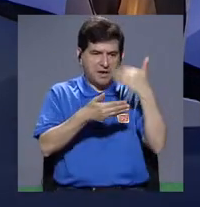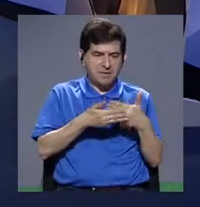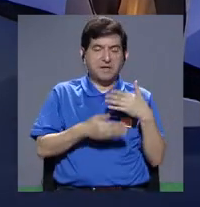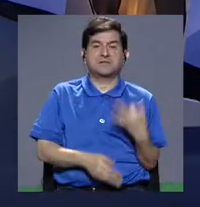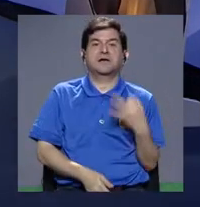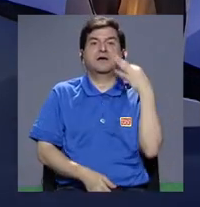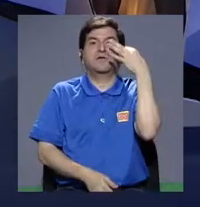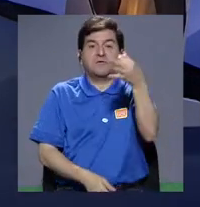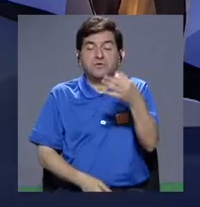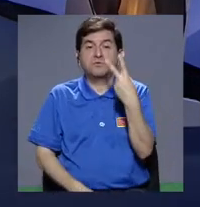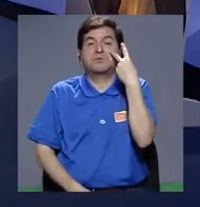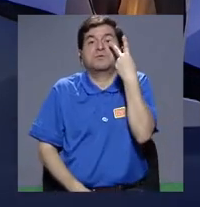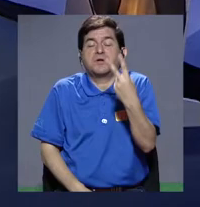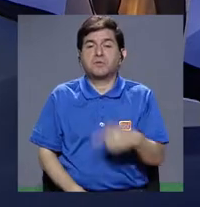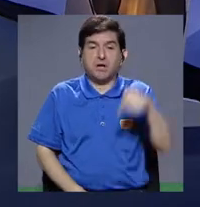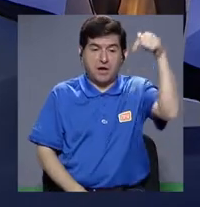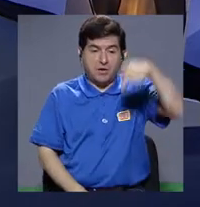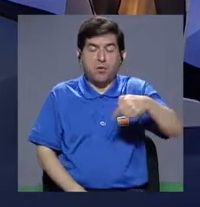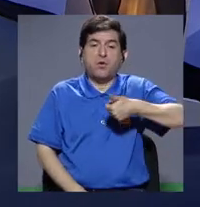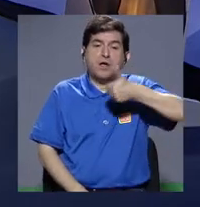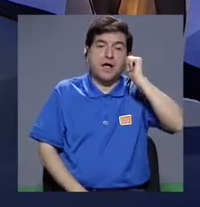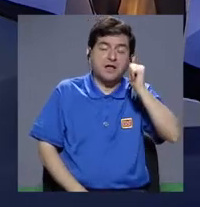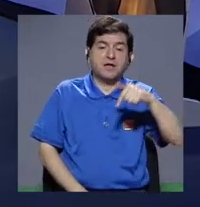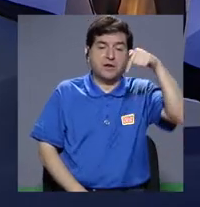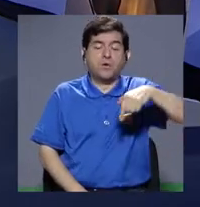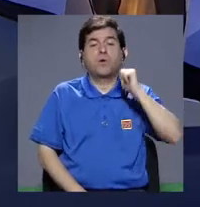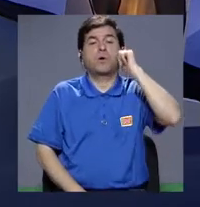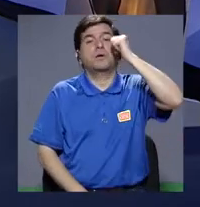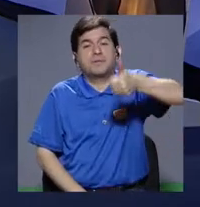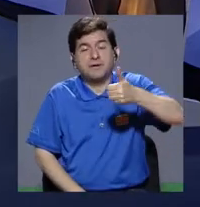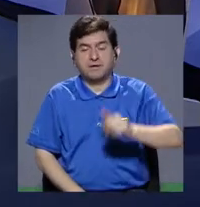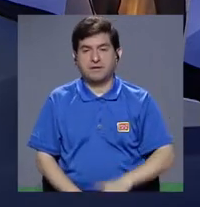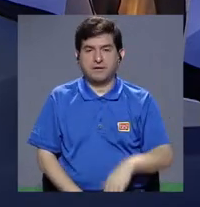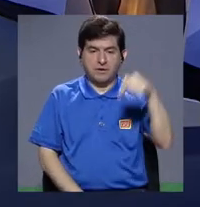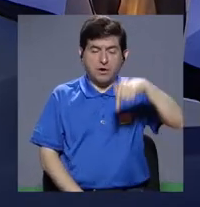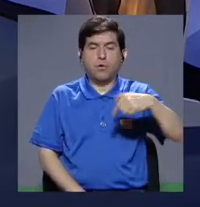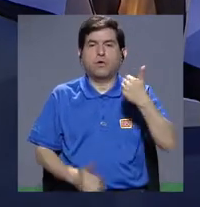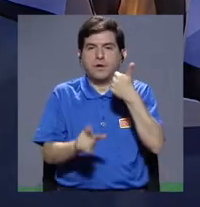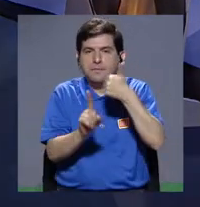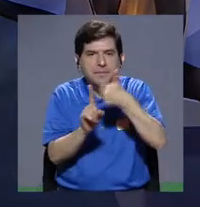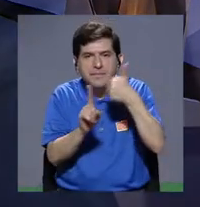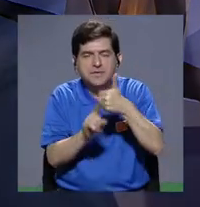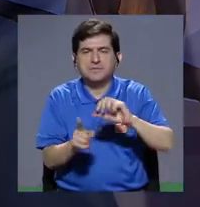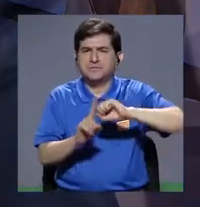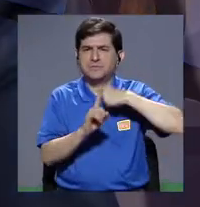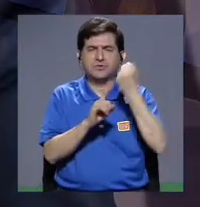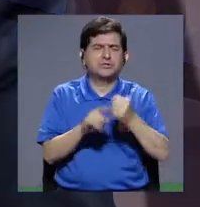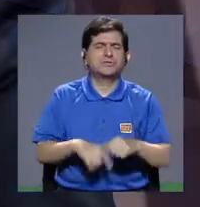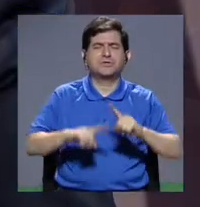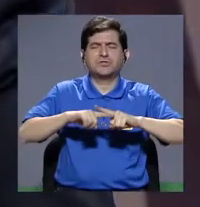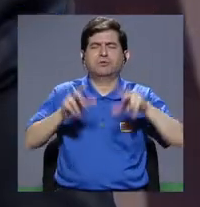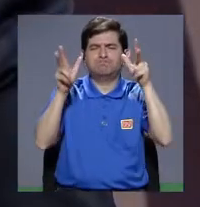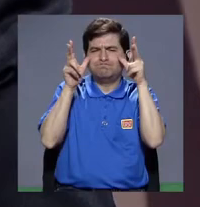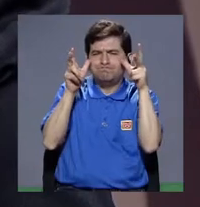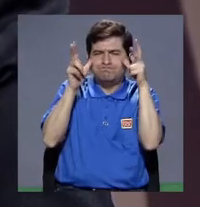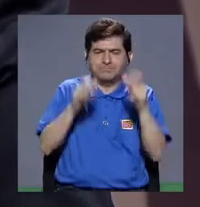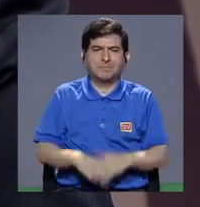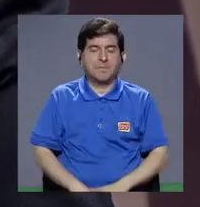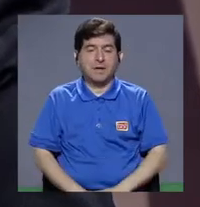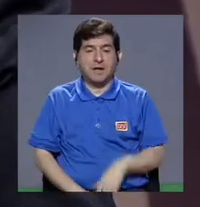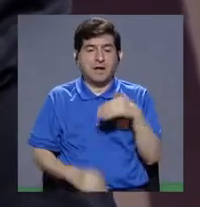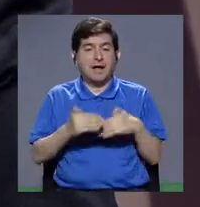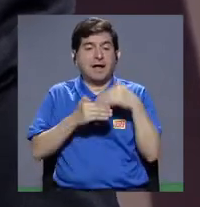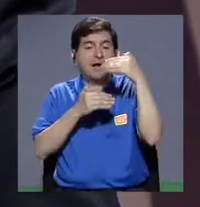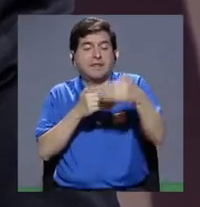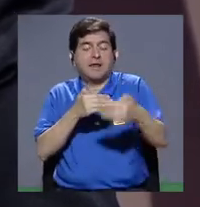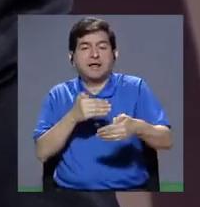el futuro y ya ven hoy es ayer hoy es mañana hoy es hoy es un asunto de apreciación el que